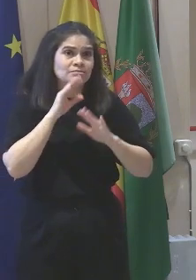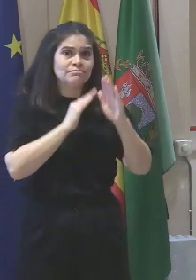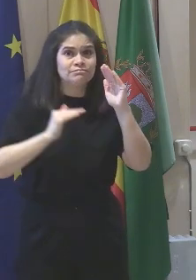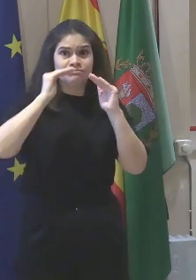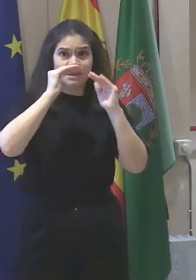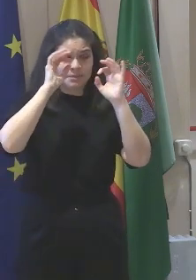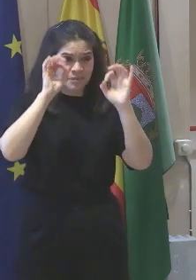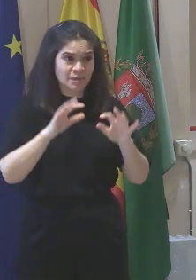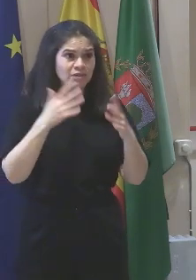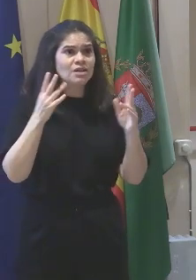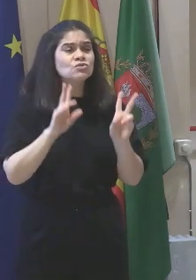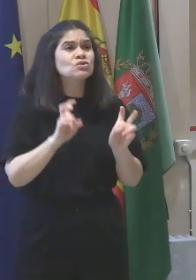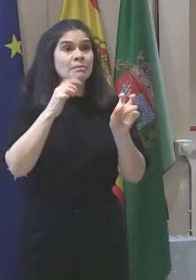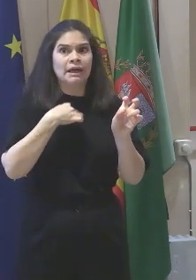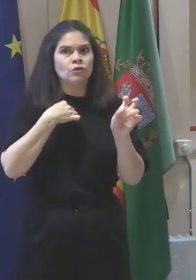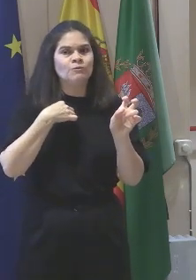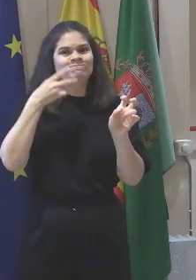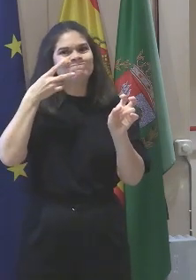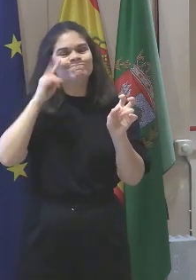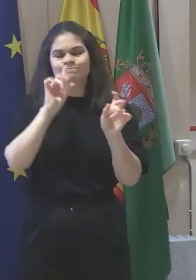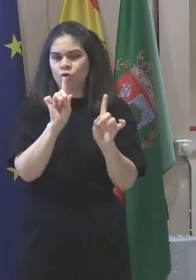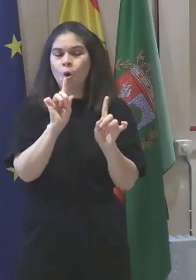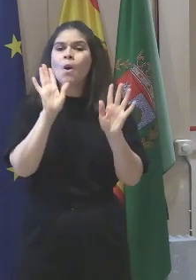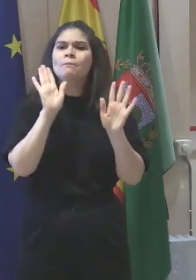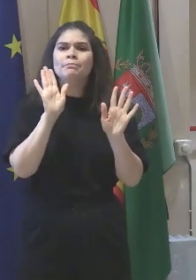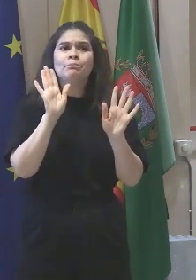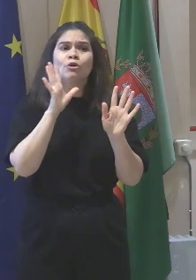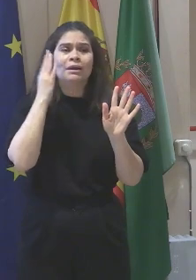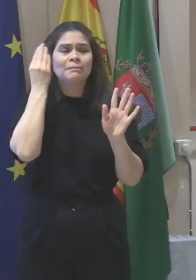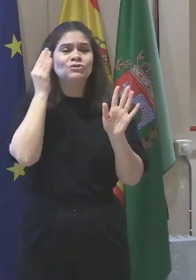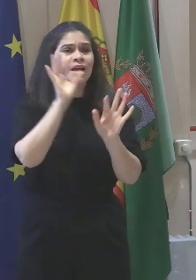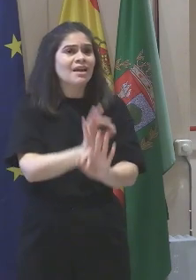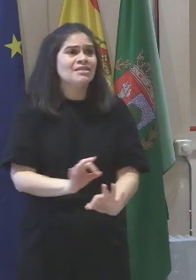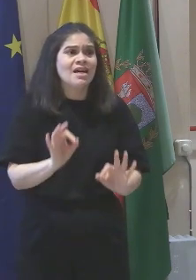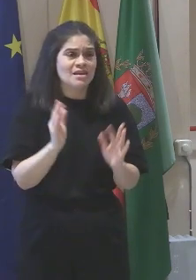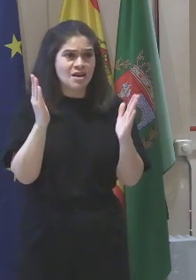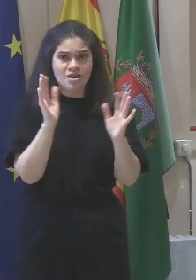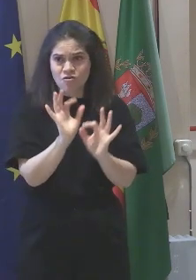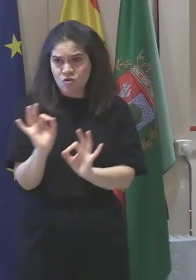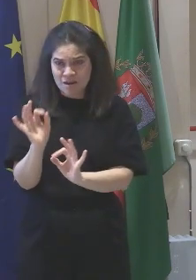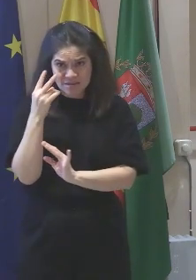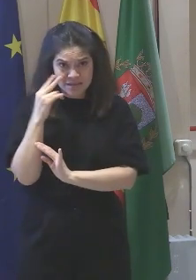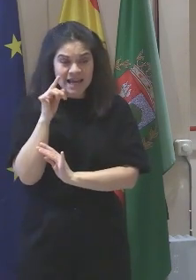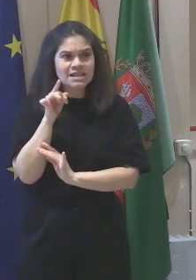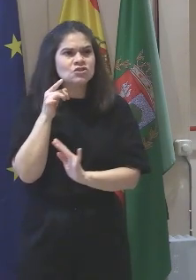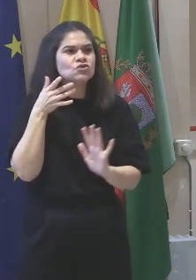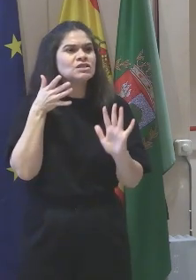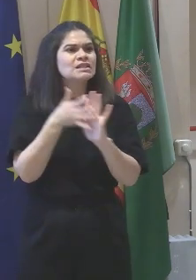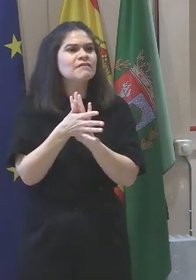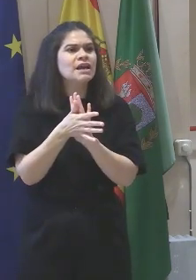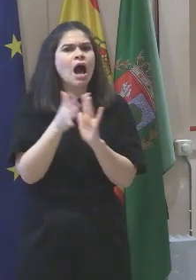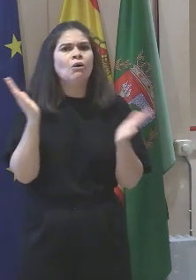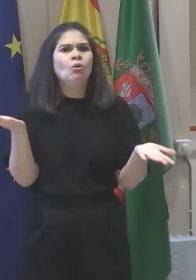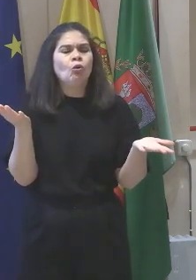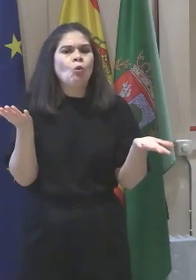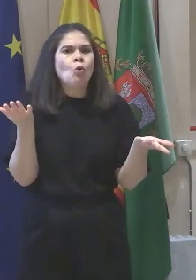Además es un tema encima en el que no soy experto, porque creo que nadie lo somos aquí. Esto se trata de inmunoprevención, es decir, dentro de